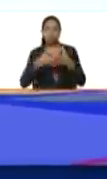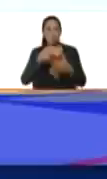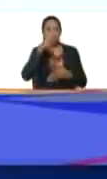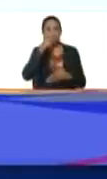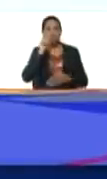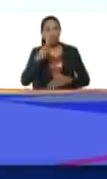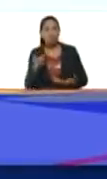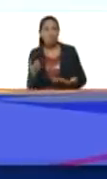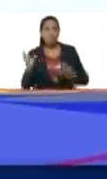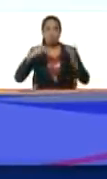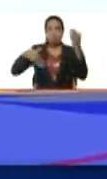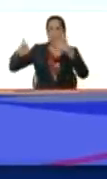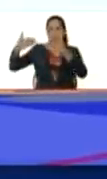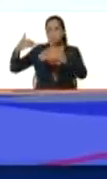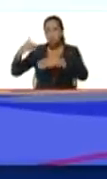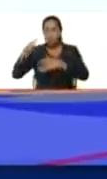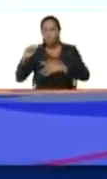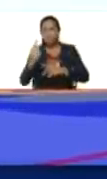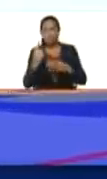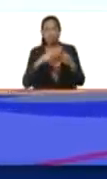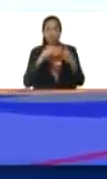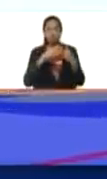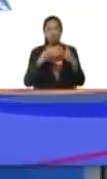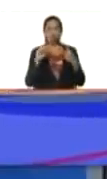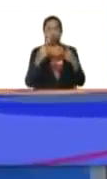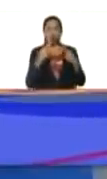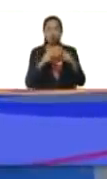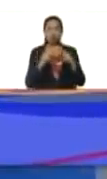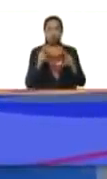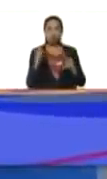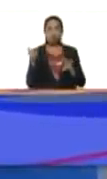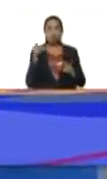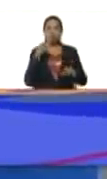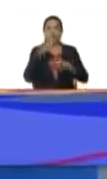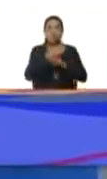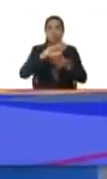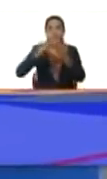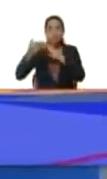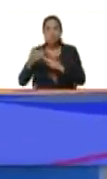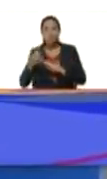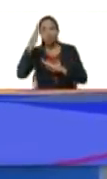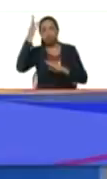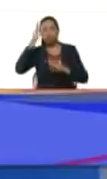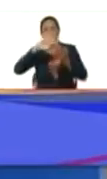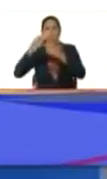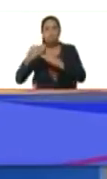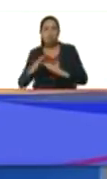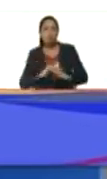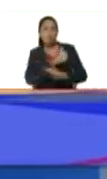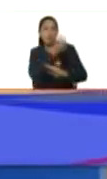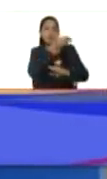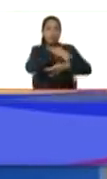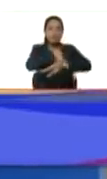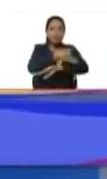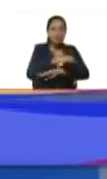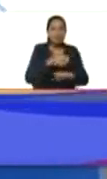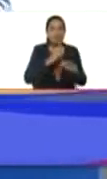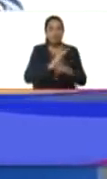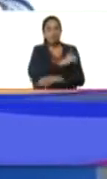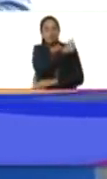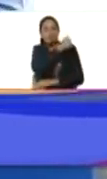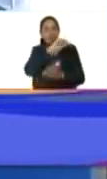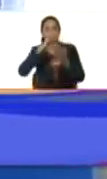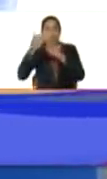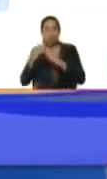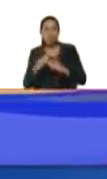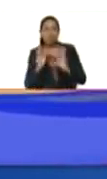seguridad. Lo segundo que hicimos, presidente, fue encontrarnos con el poder popular, con los consejos comunales, con los jefes de calle, con los jefes de comunidad,